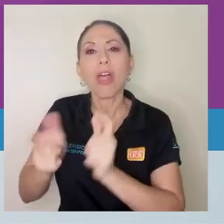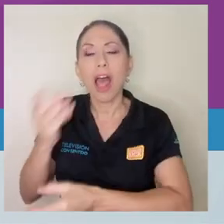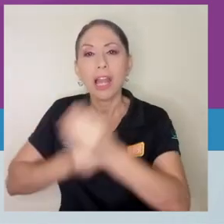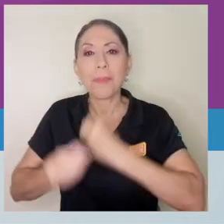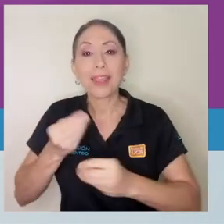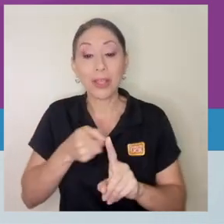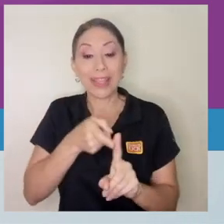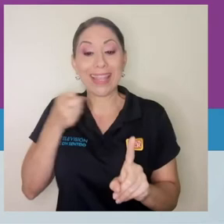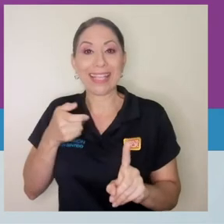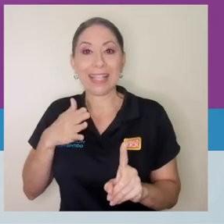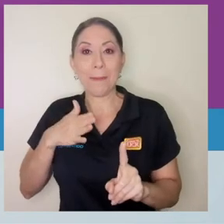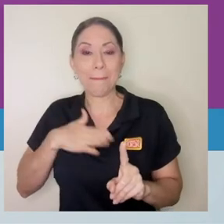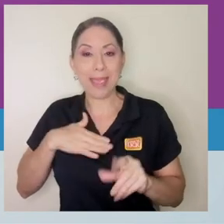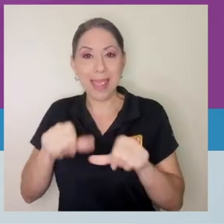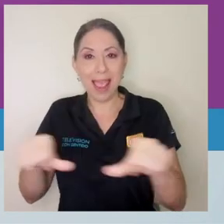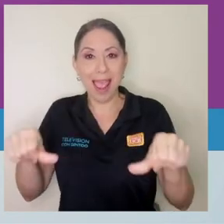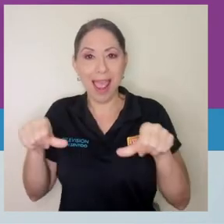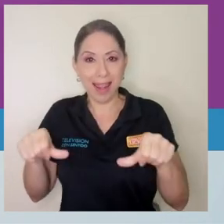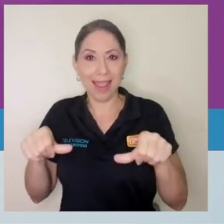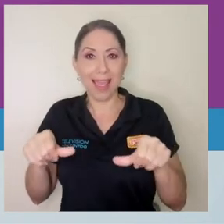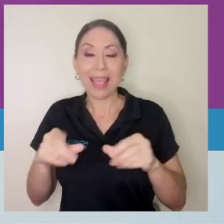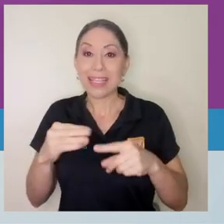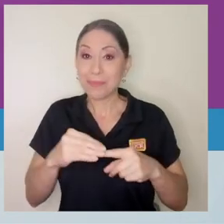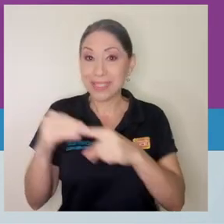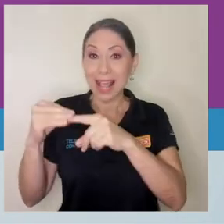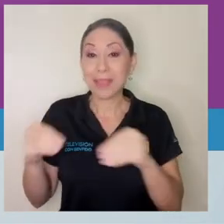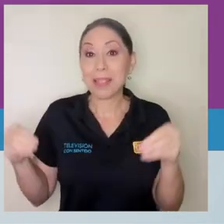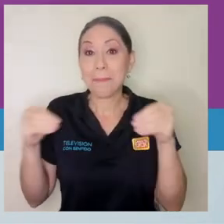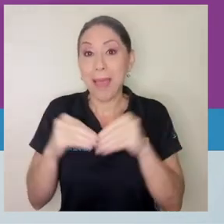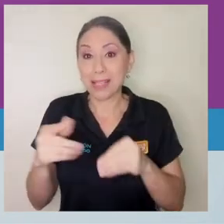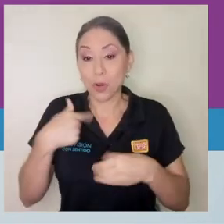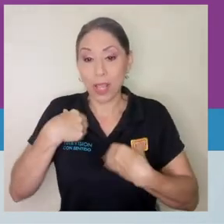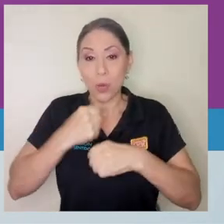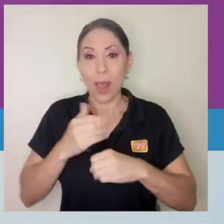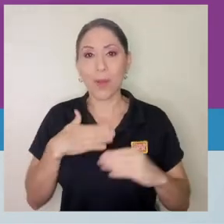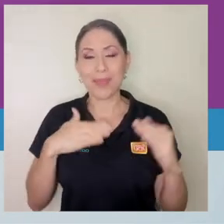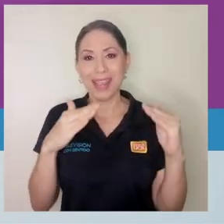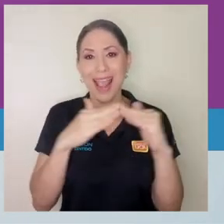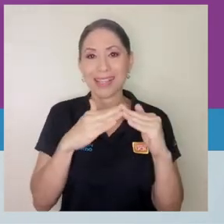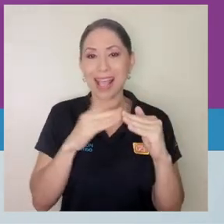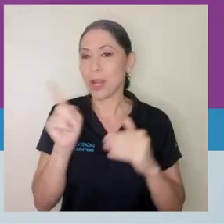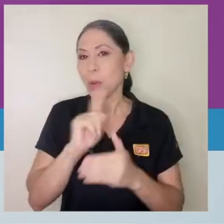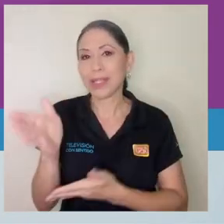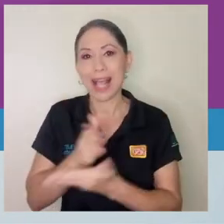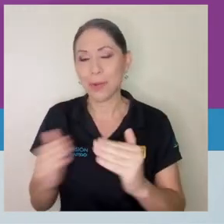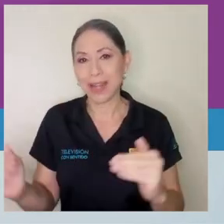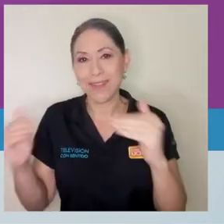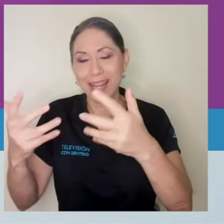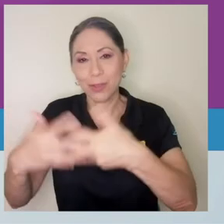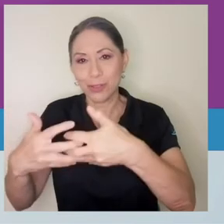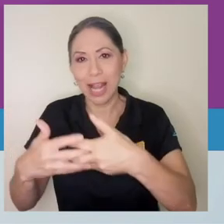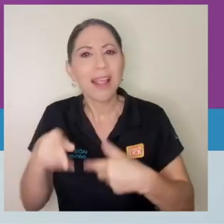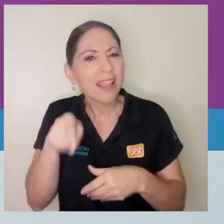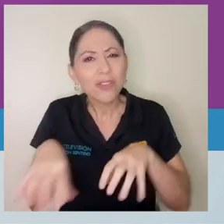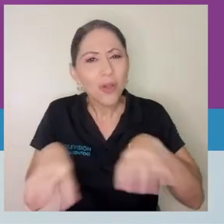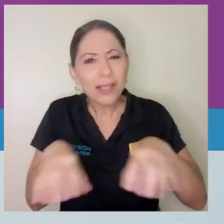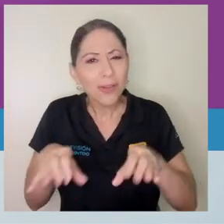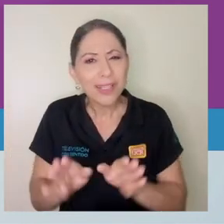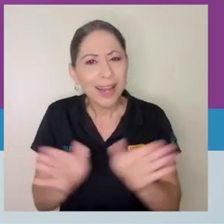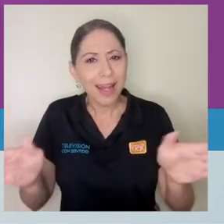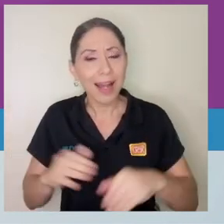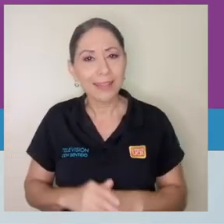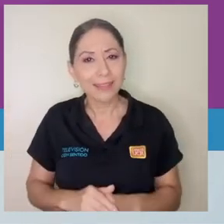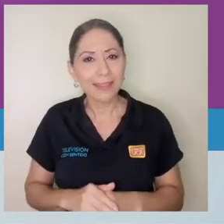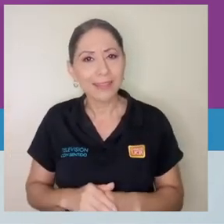yo puedo hacerlo, que generalmente es más desde mi ámbito de consumo y del hogar que de algo más industrial, que son acciones generales,